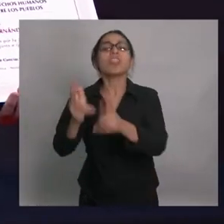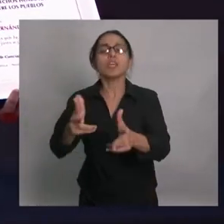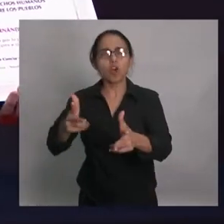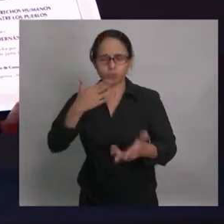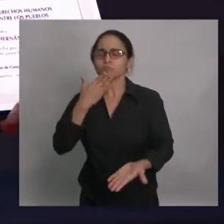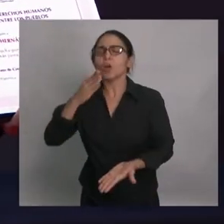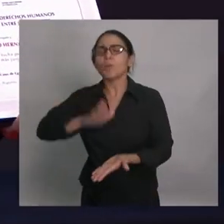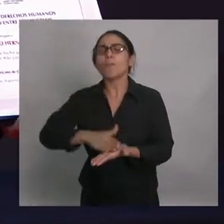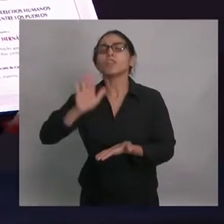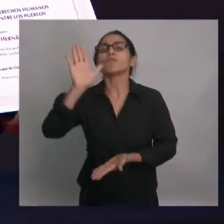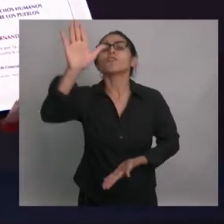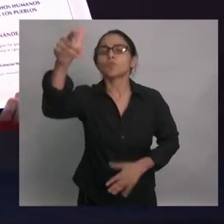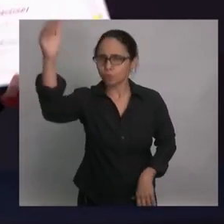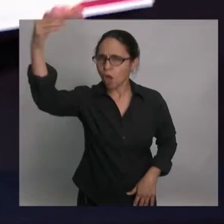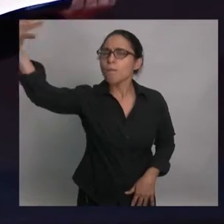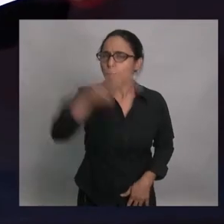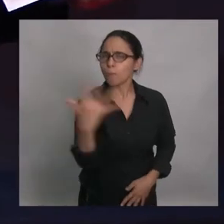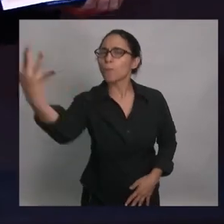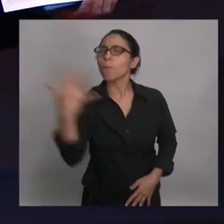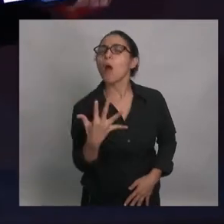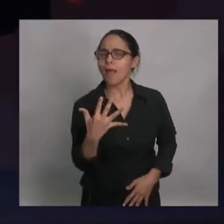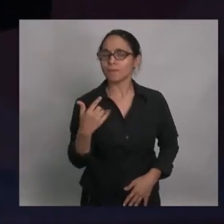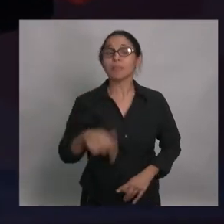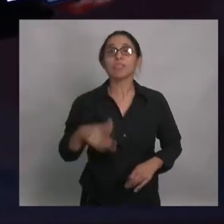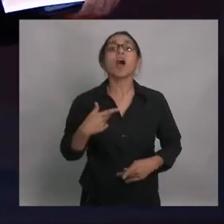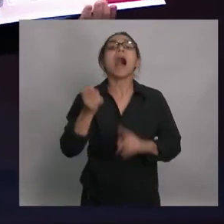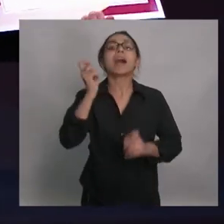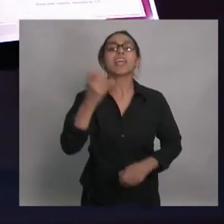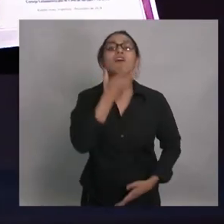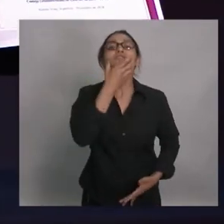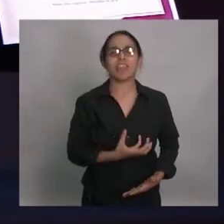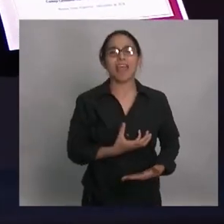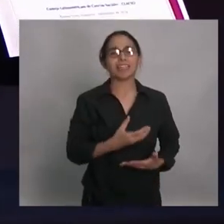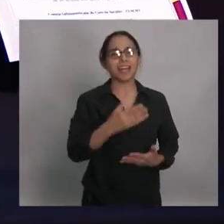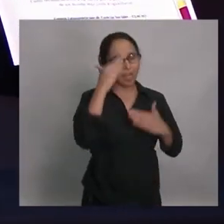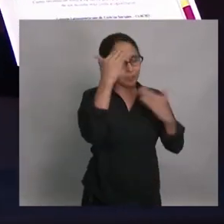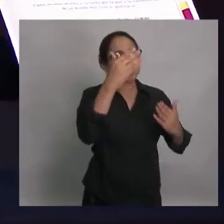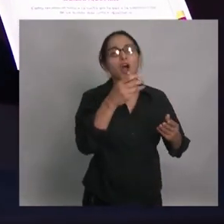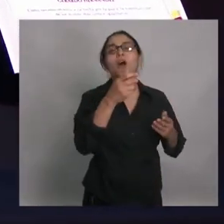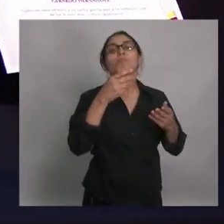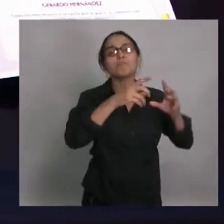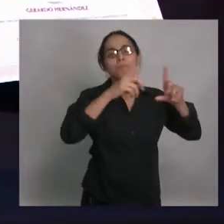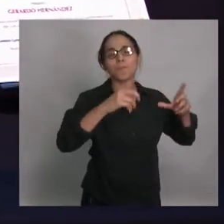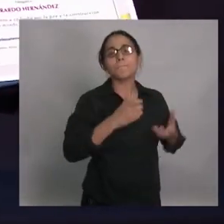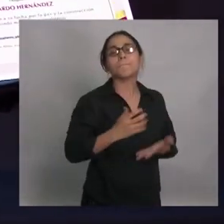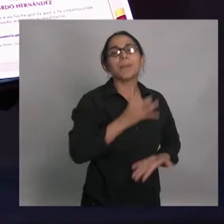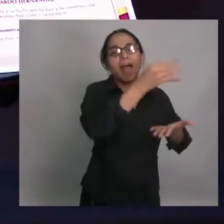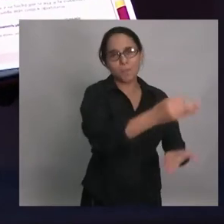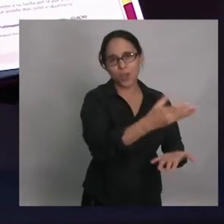que nos trajo de regreso a la patria a fidel castro- este premio y al final